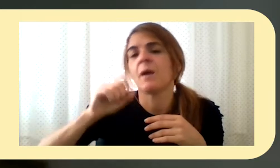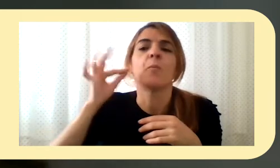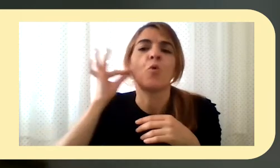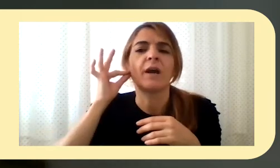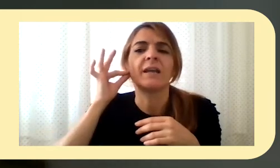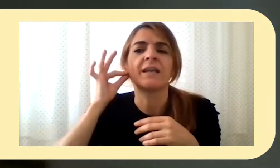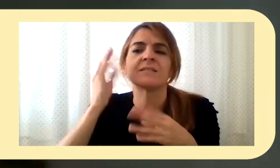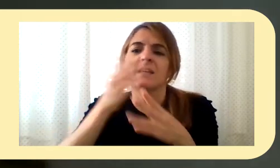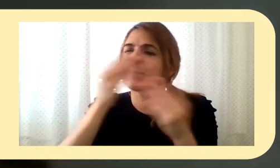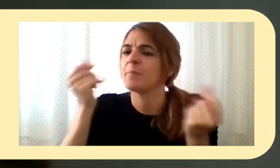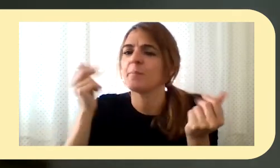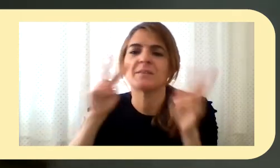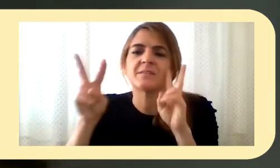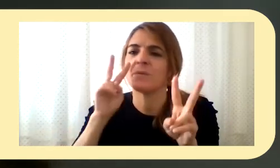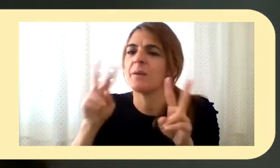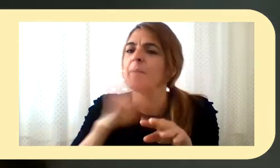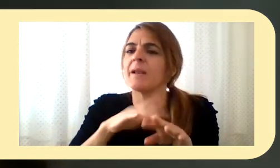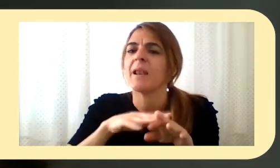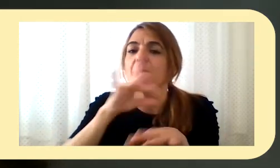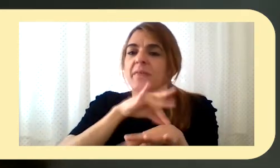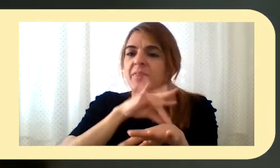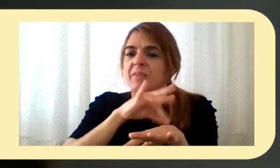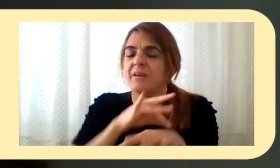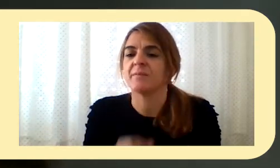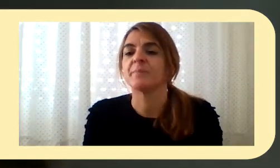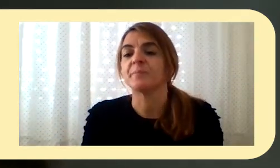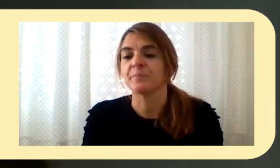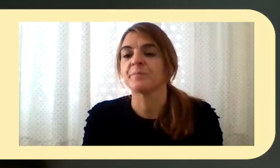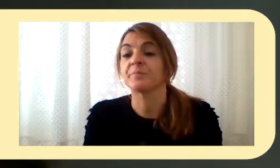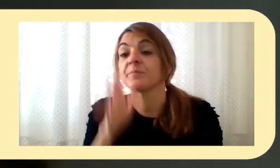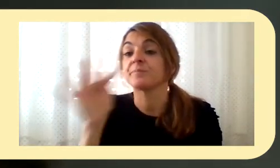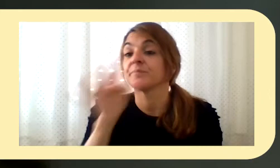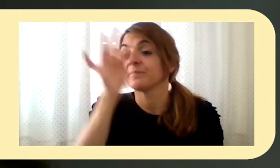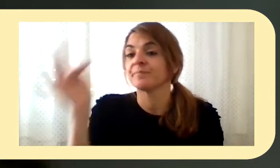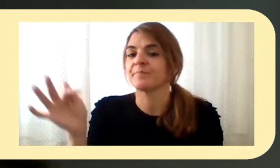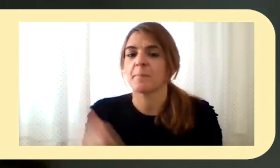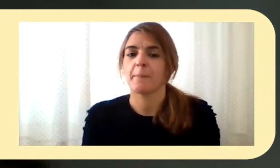Medicina. Y bueno, te doy paso, Carmen, y adelante.